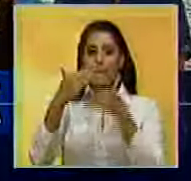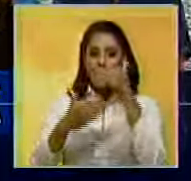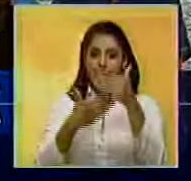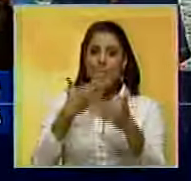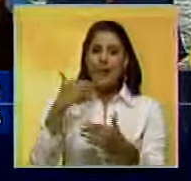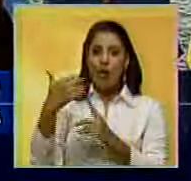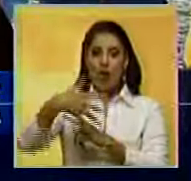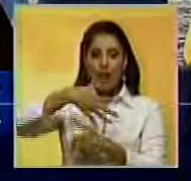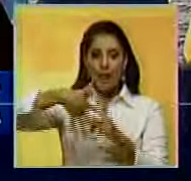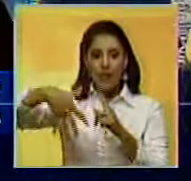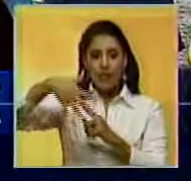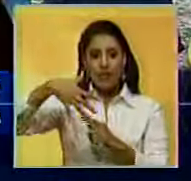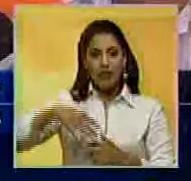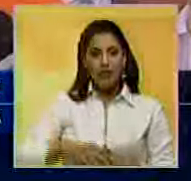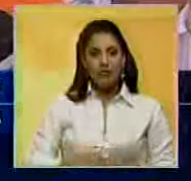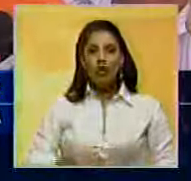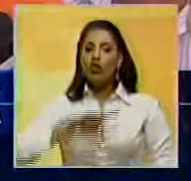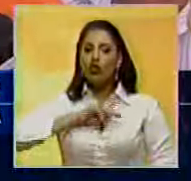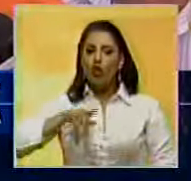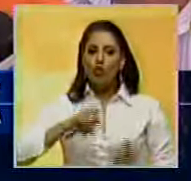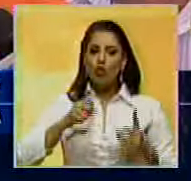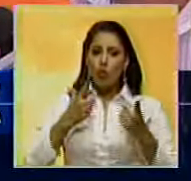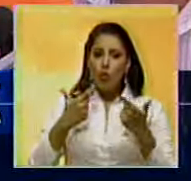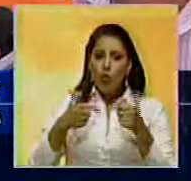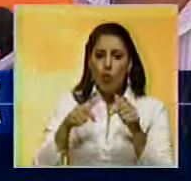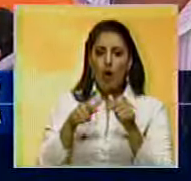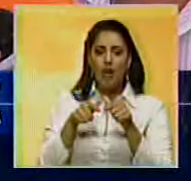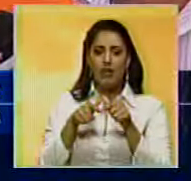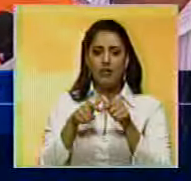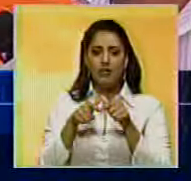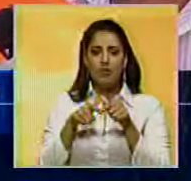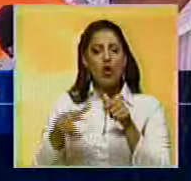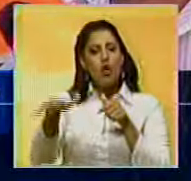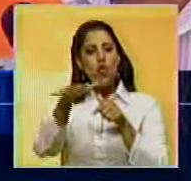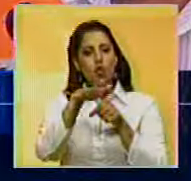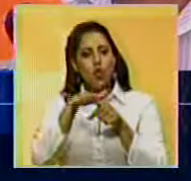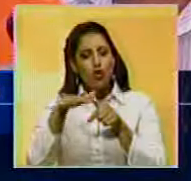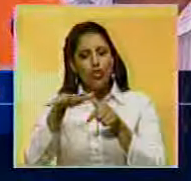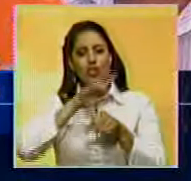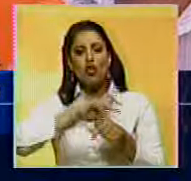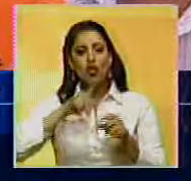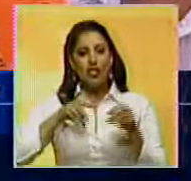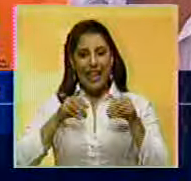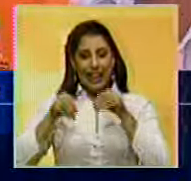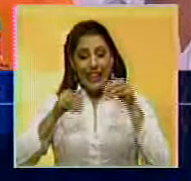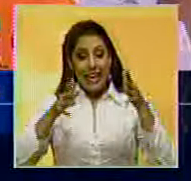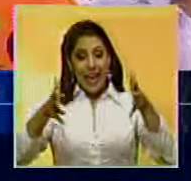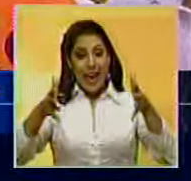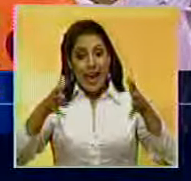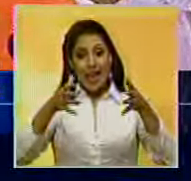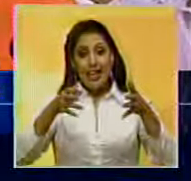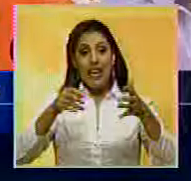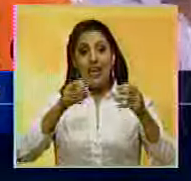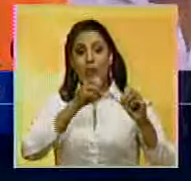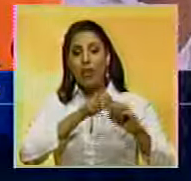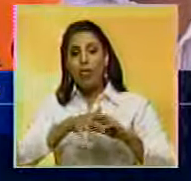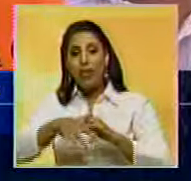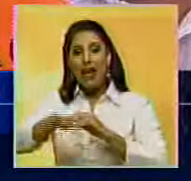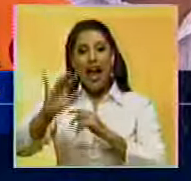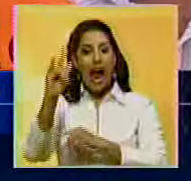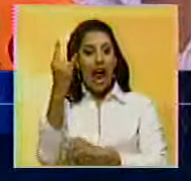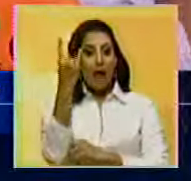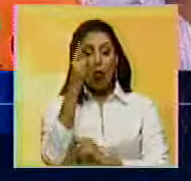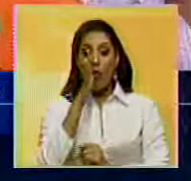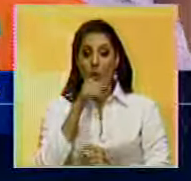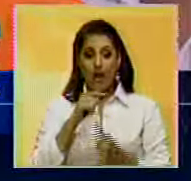el ambiente. Estamos en un sitio donde fueron terrenos ganados al mar, no habían